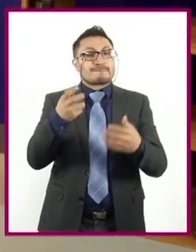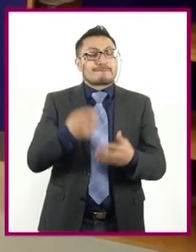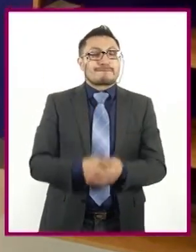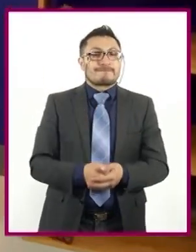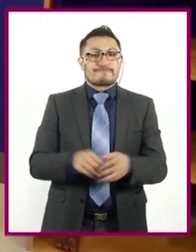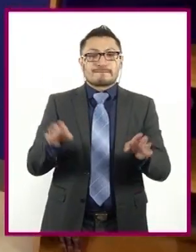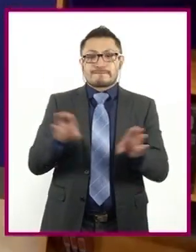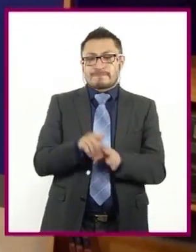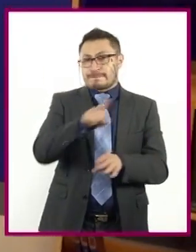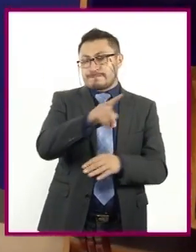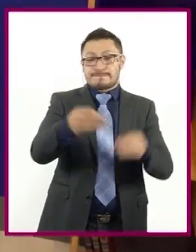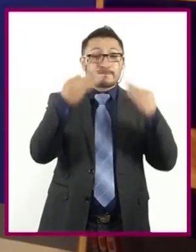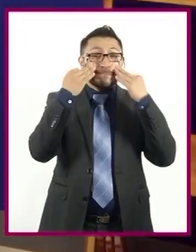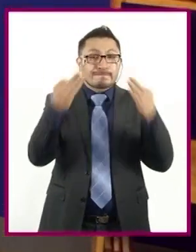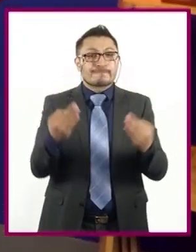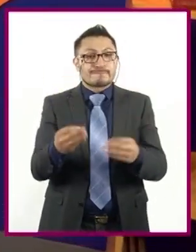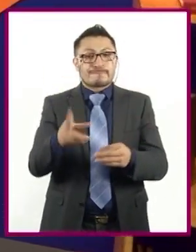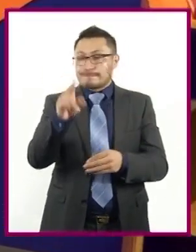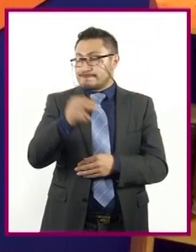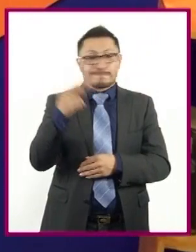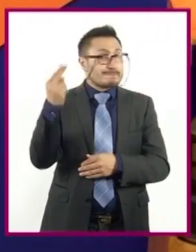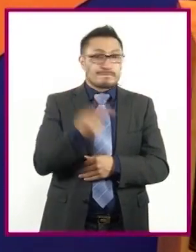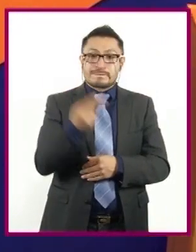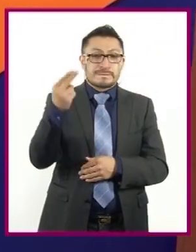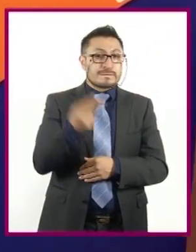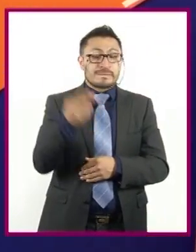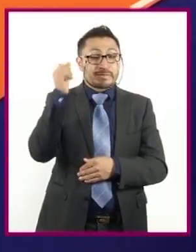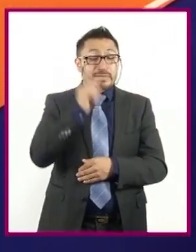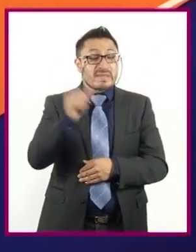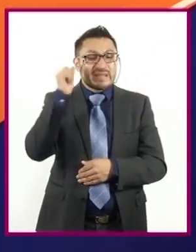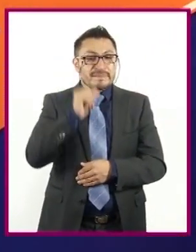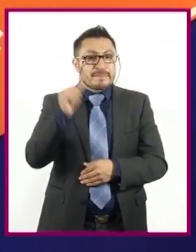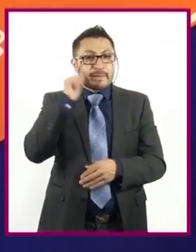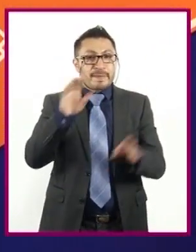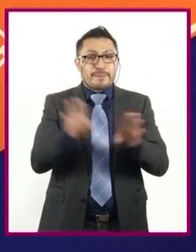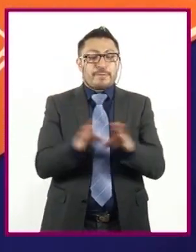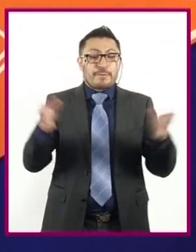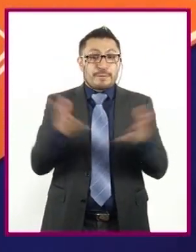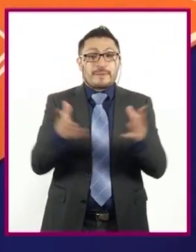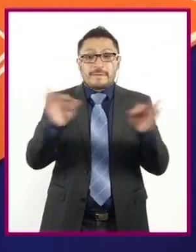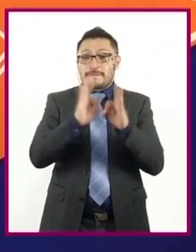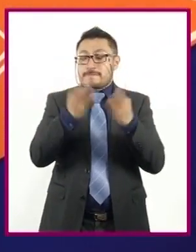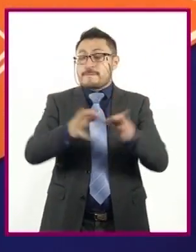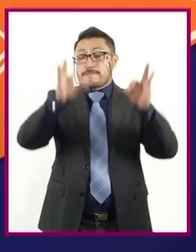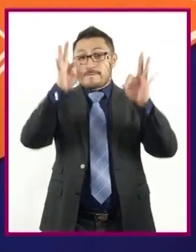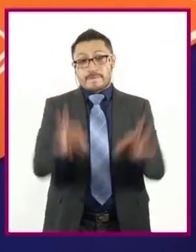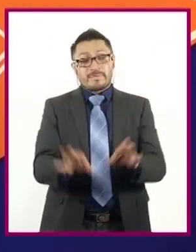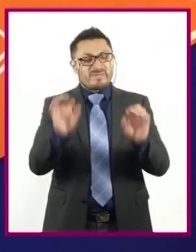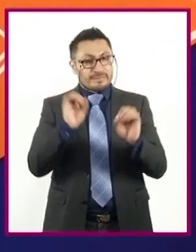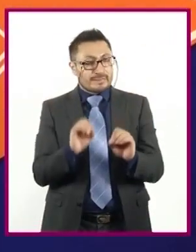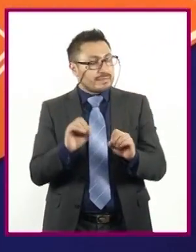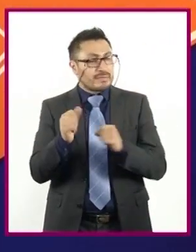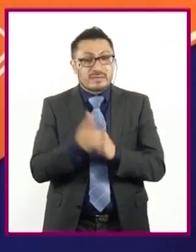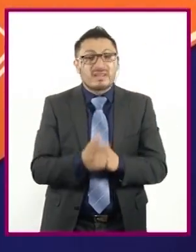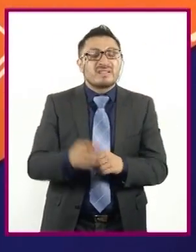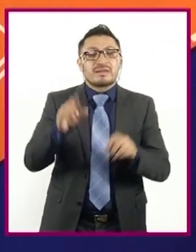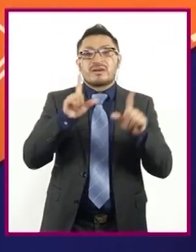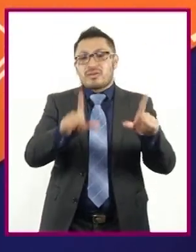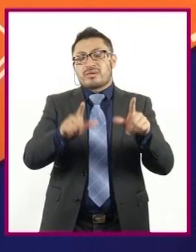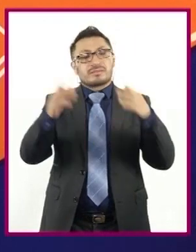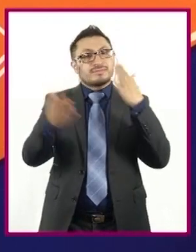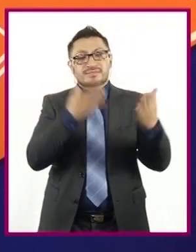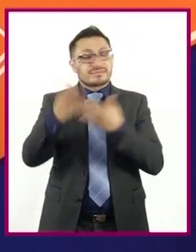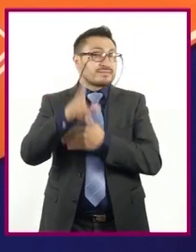Como se pudieron dar cuenta, no necesariamente siempre vamos a realizar de manera adecuada o propicia nuestras fichas de